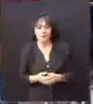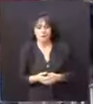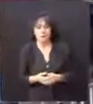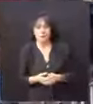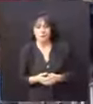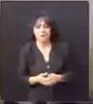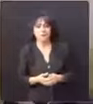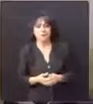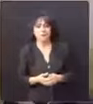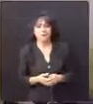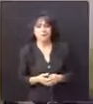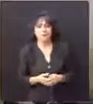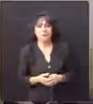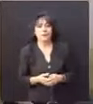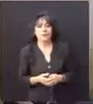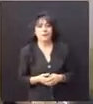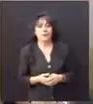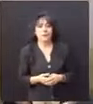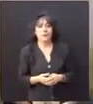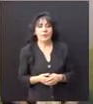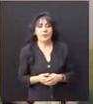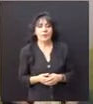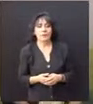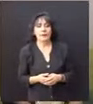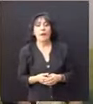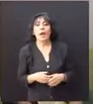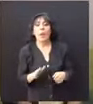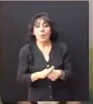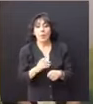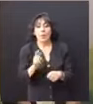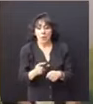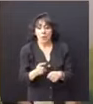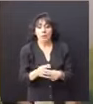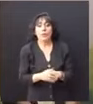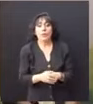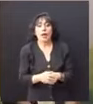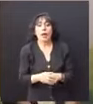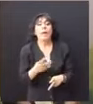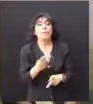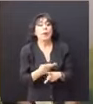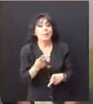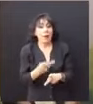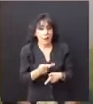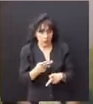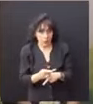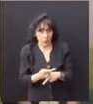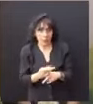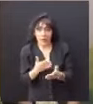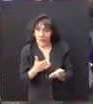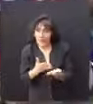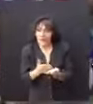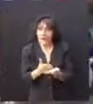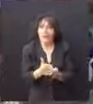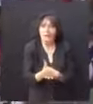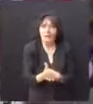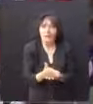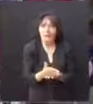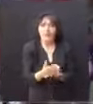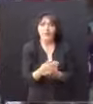Y que las y los jóvenes vayan a la preparatoria que les quede más cerca de su casa.